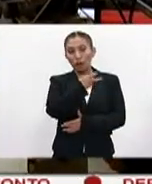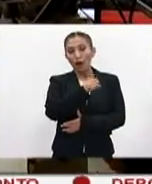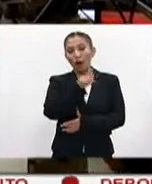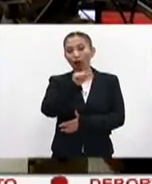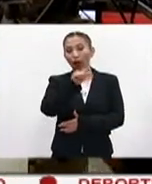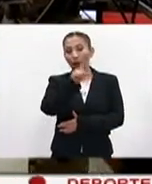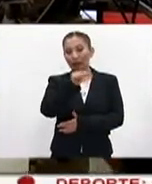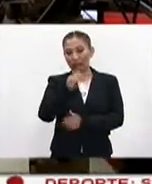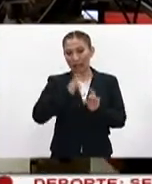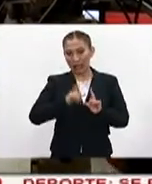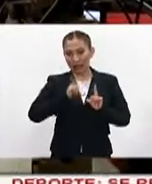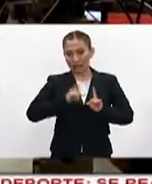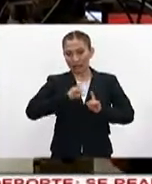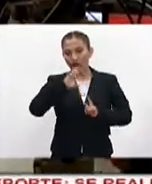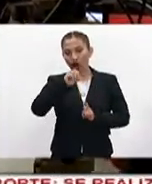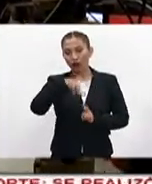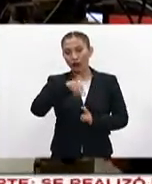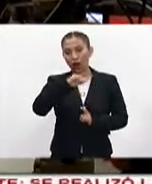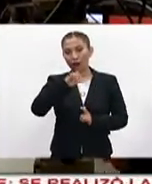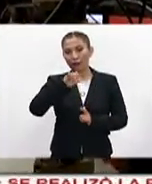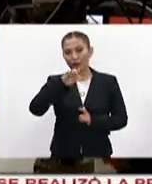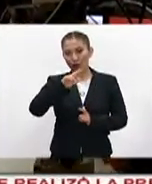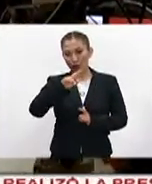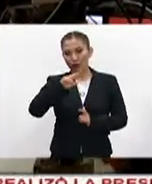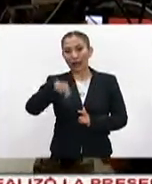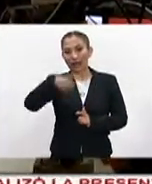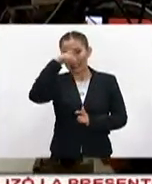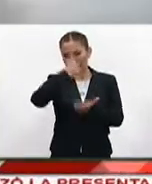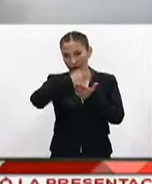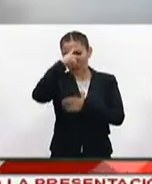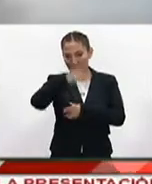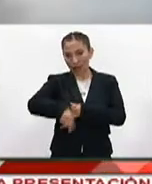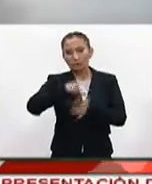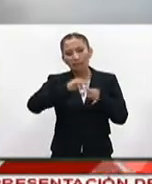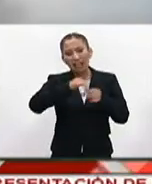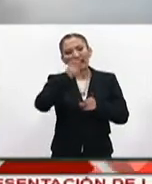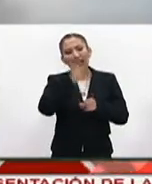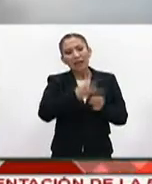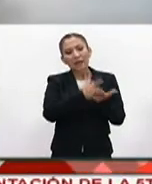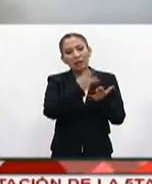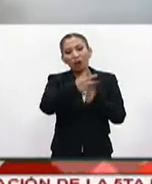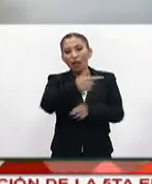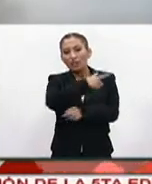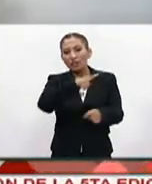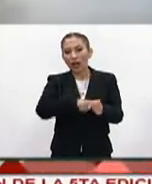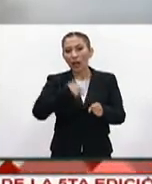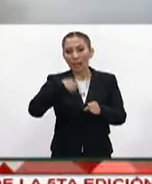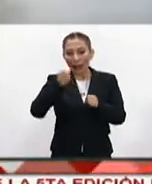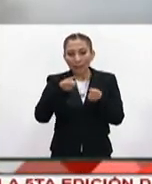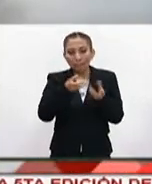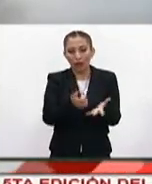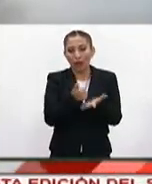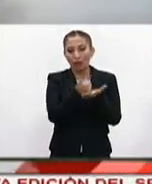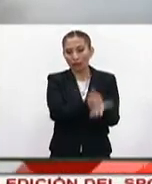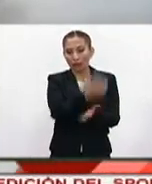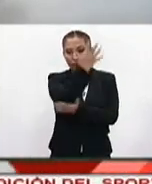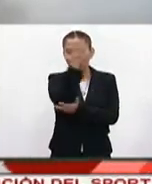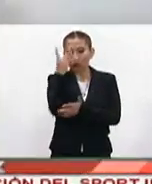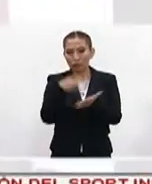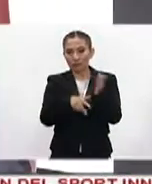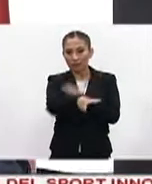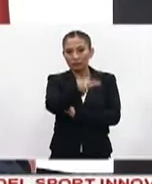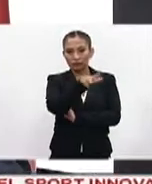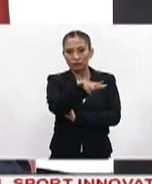López Mendoza, gerente de la CONAFOR en la Ciudad de México, nos explicó en qué consiste el Premio Nacional al Mérito Forestal